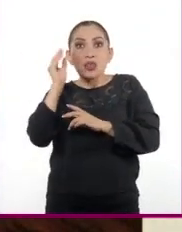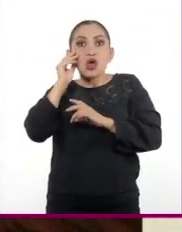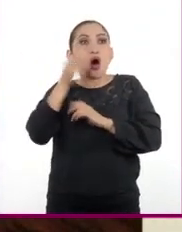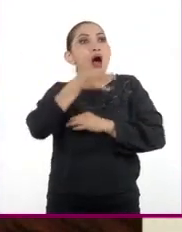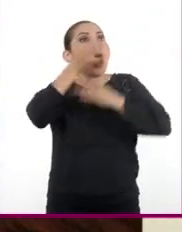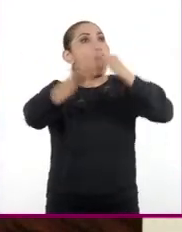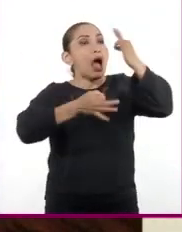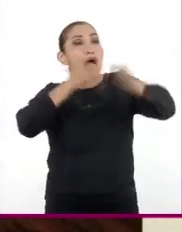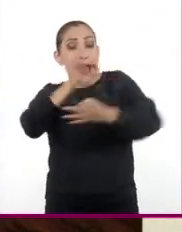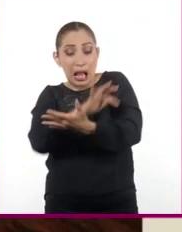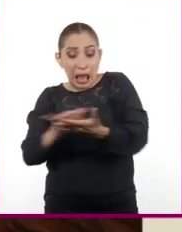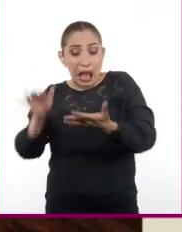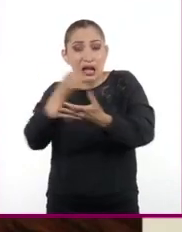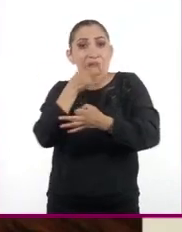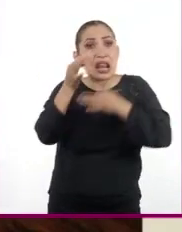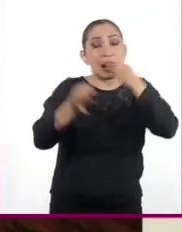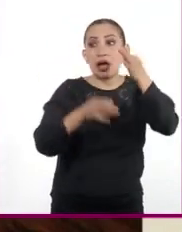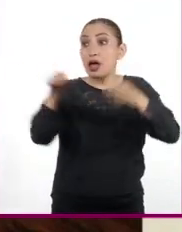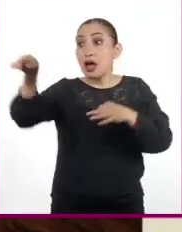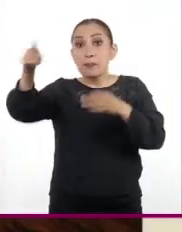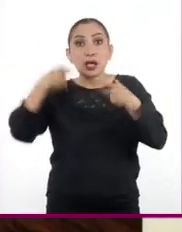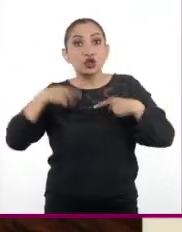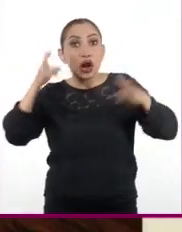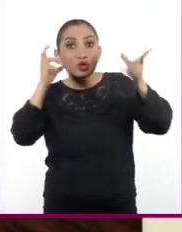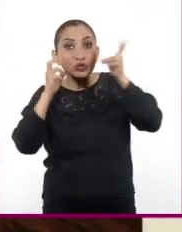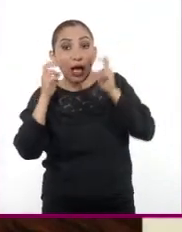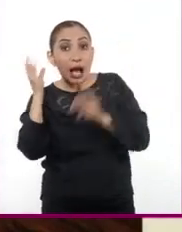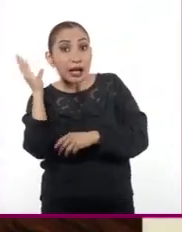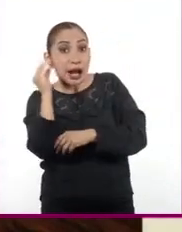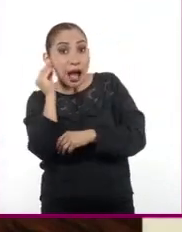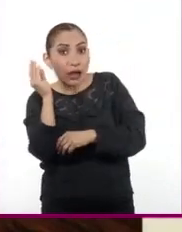transmitir, bueno, mejor dicho, a leer la novela, y los que estaban escuchando